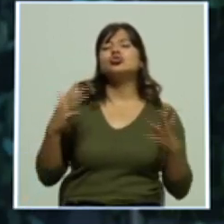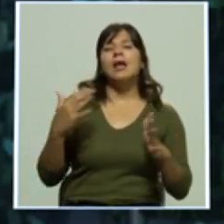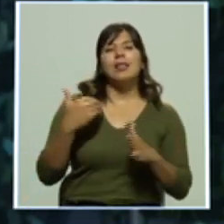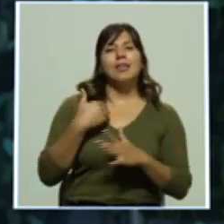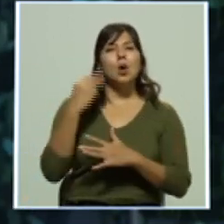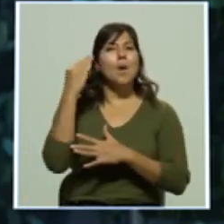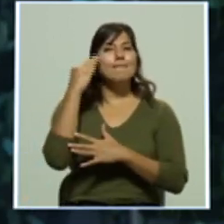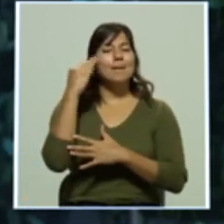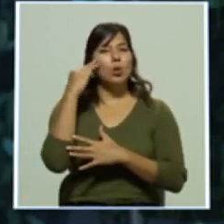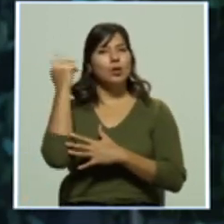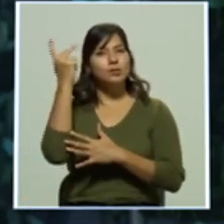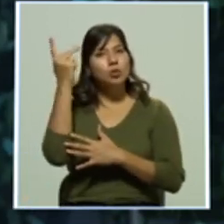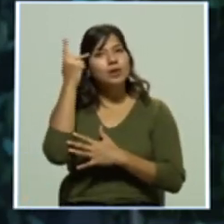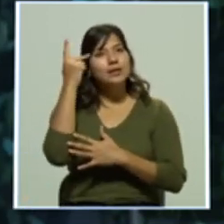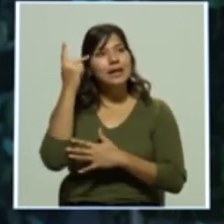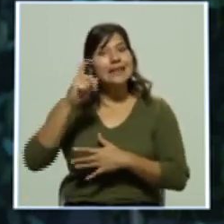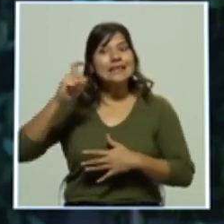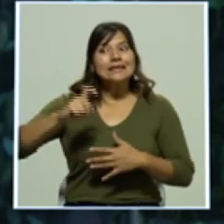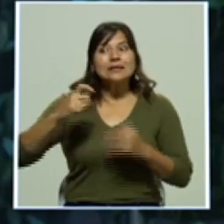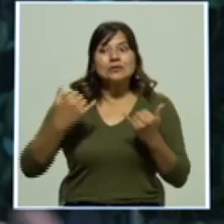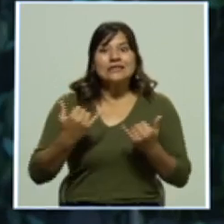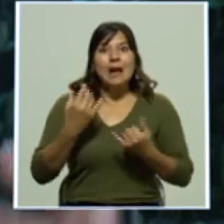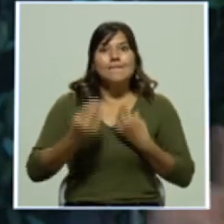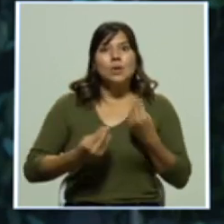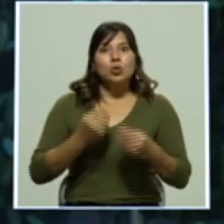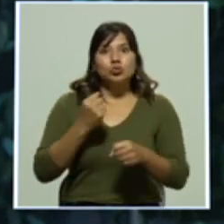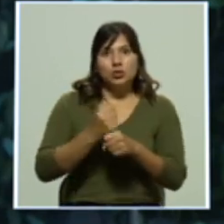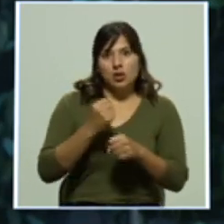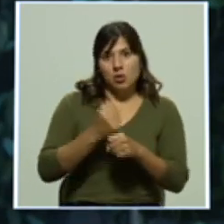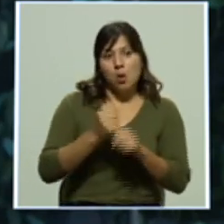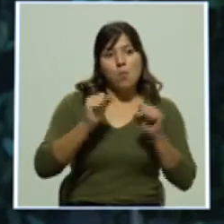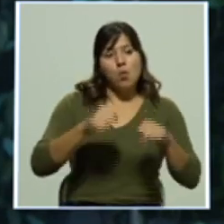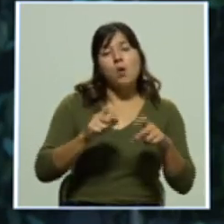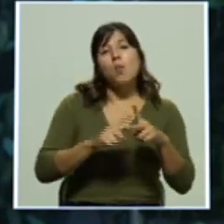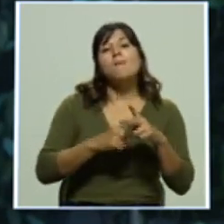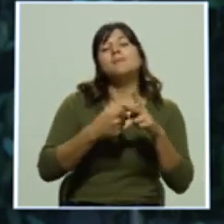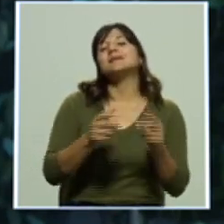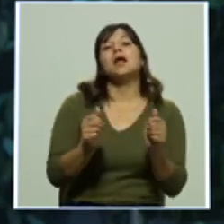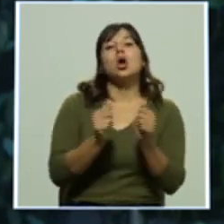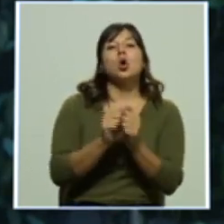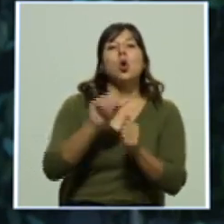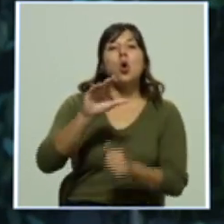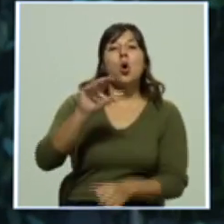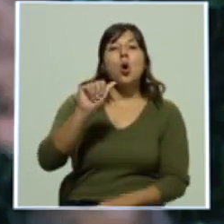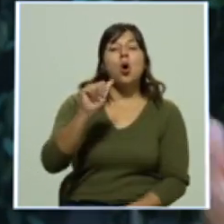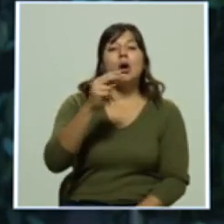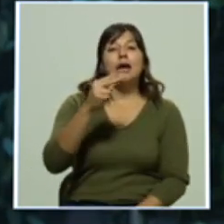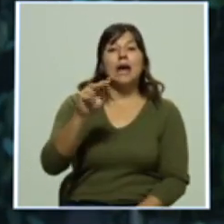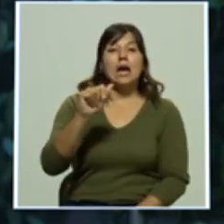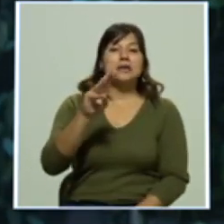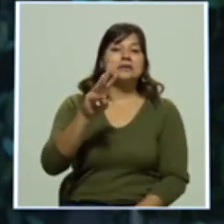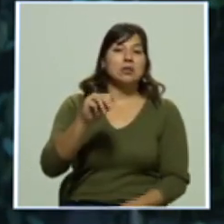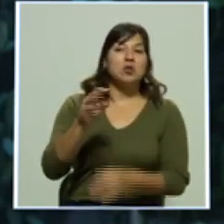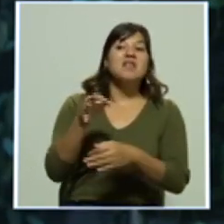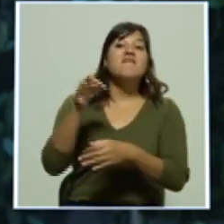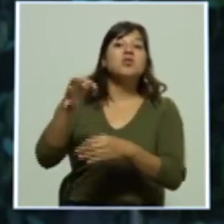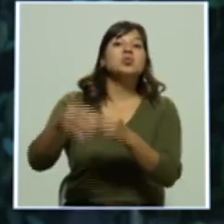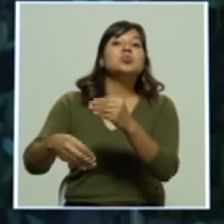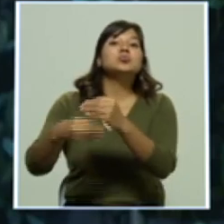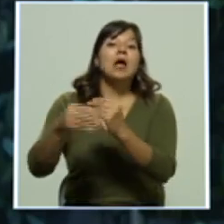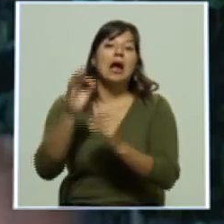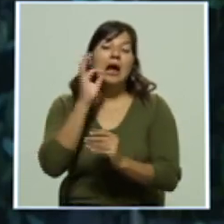que urge generar empleo, y si o podemos empezar con el cáñamo y poner un transitorio a futuro de empezar a usar el